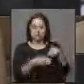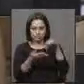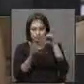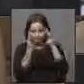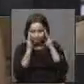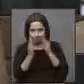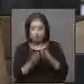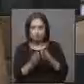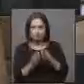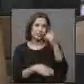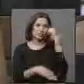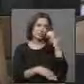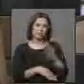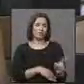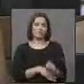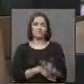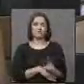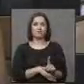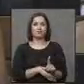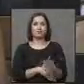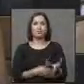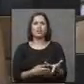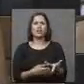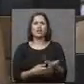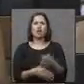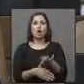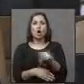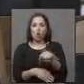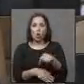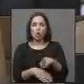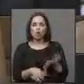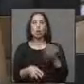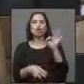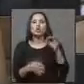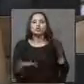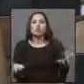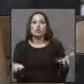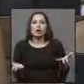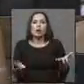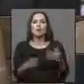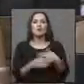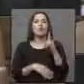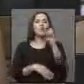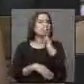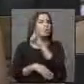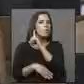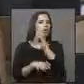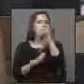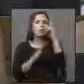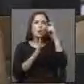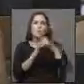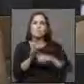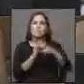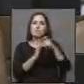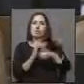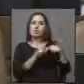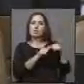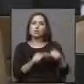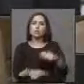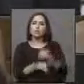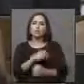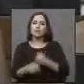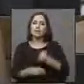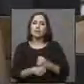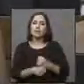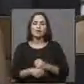embargo, tampoco es ahí. ¿Y con qué nos encontramos hoy día? Que en los últimos meses, durante este año, hemos